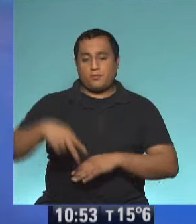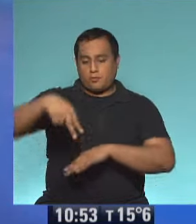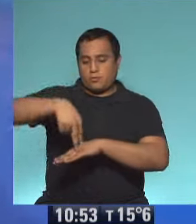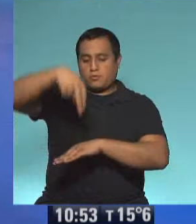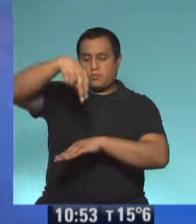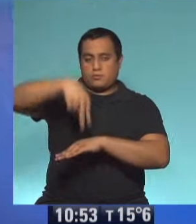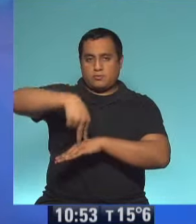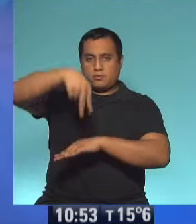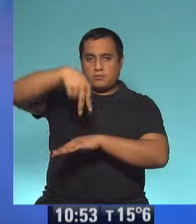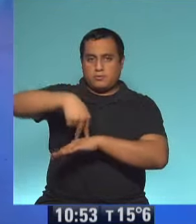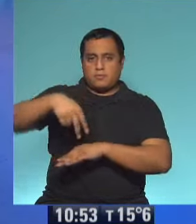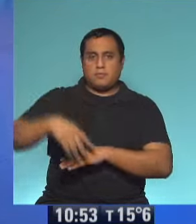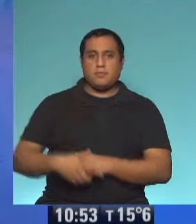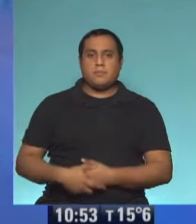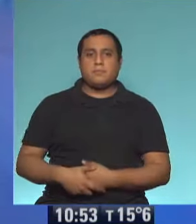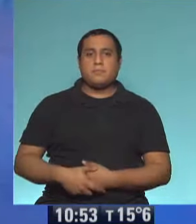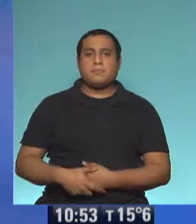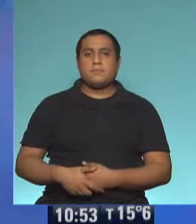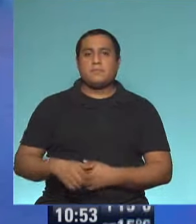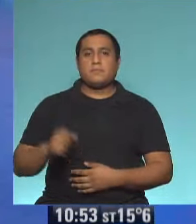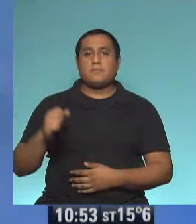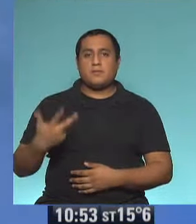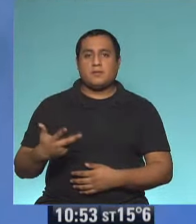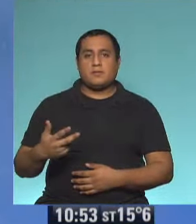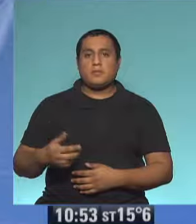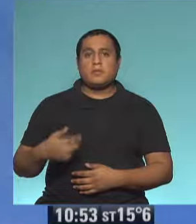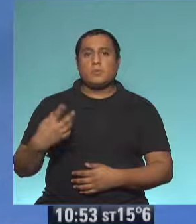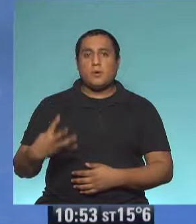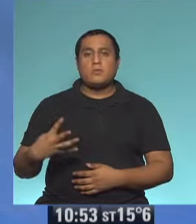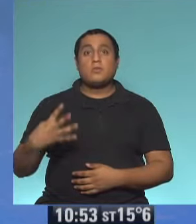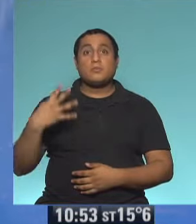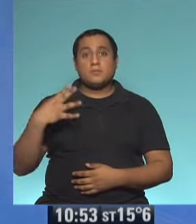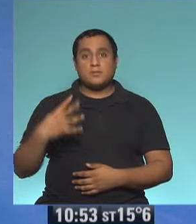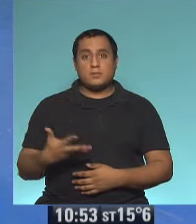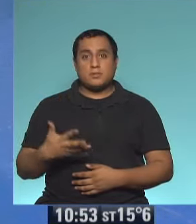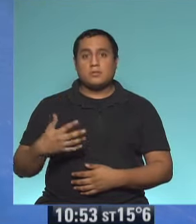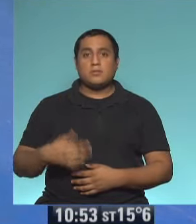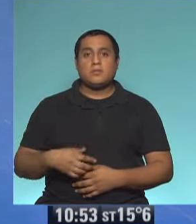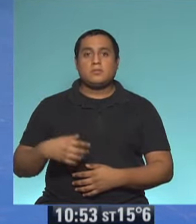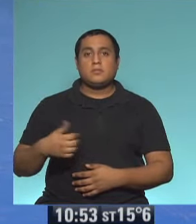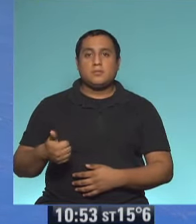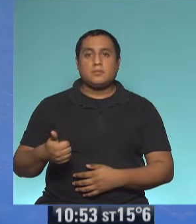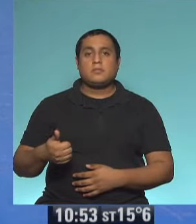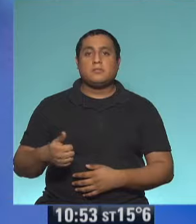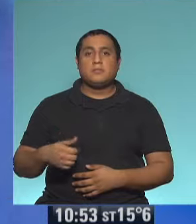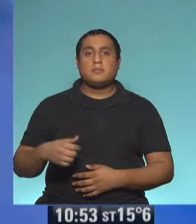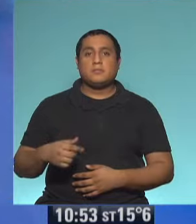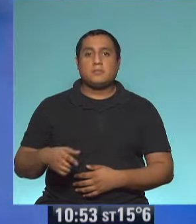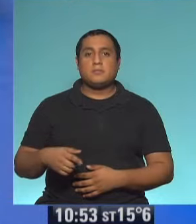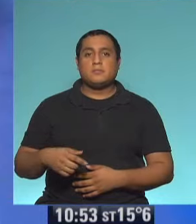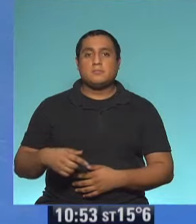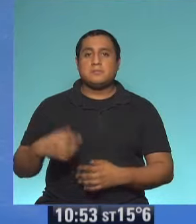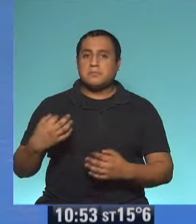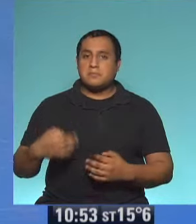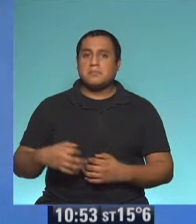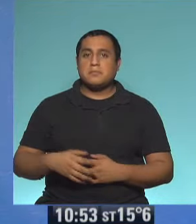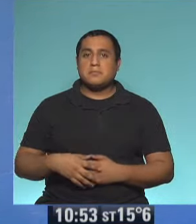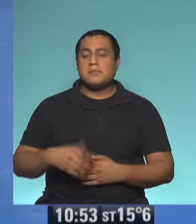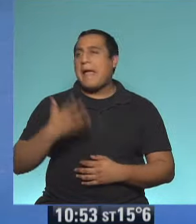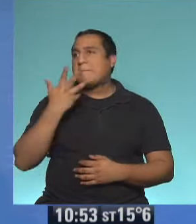ver. Uno, dos, tres, cuatro, cinco. ¡Ya pasé! ¡Esa! Me encanta saltar a